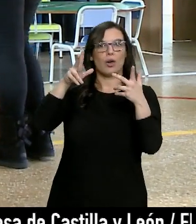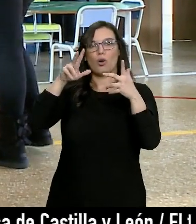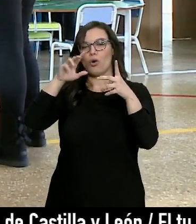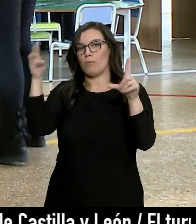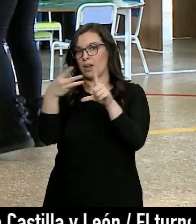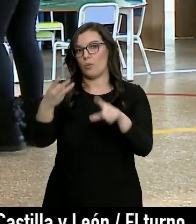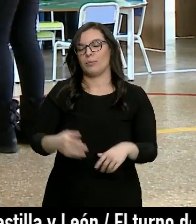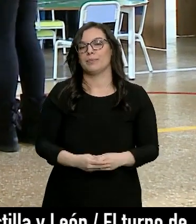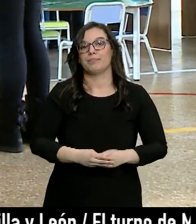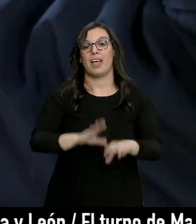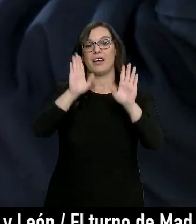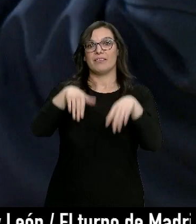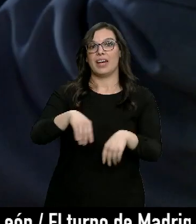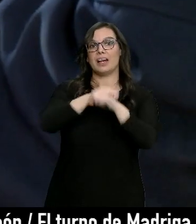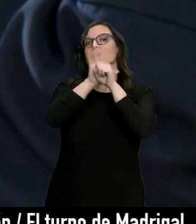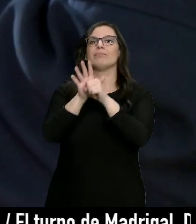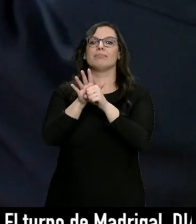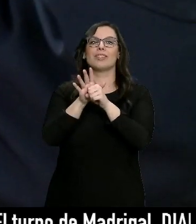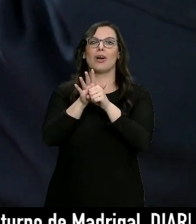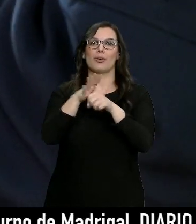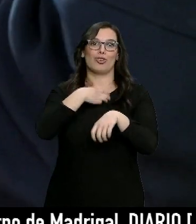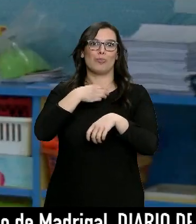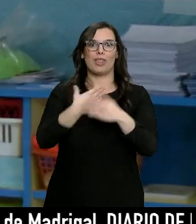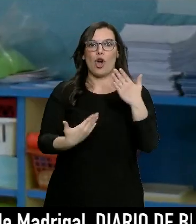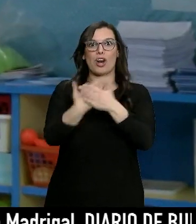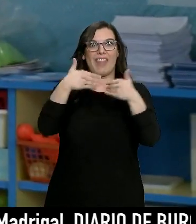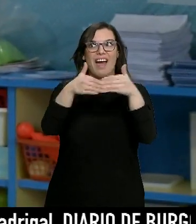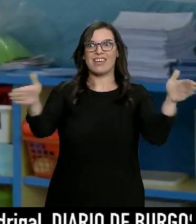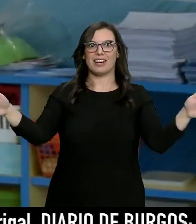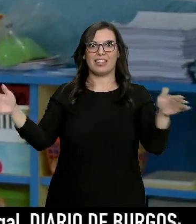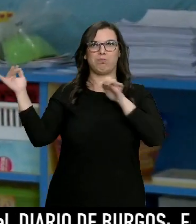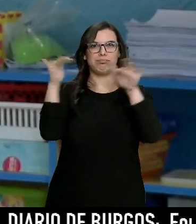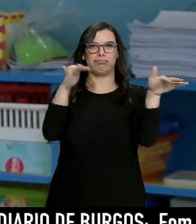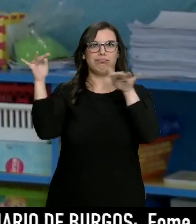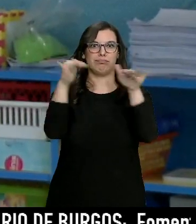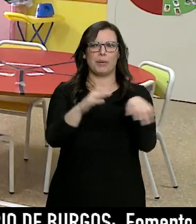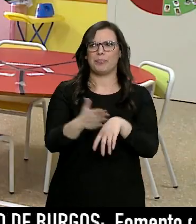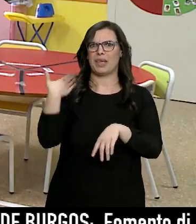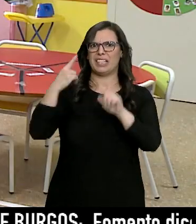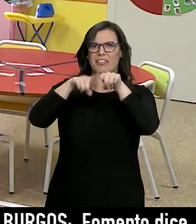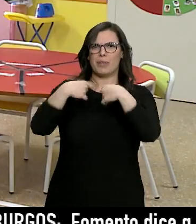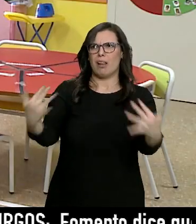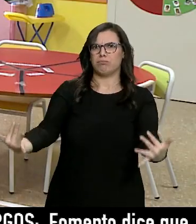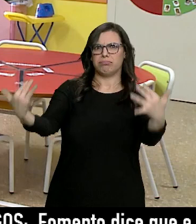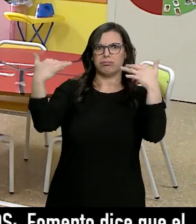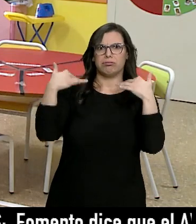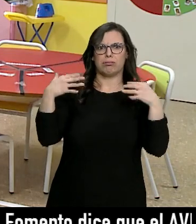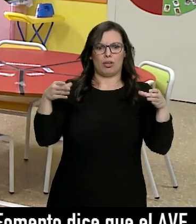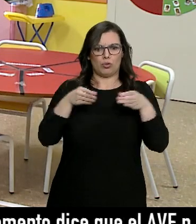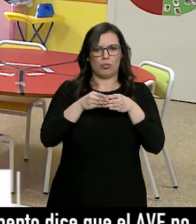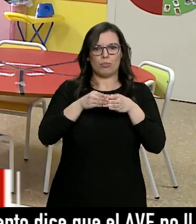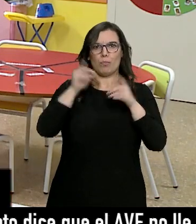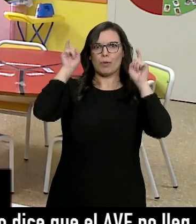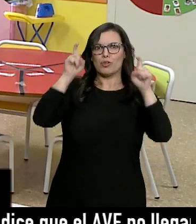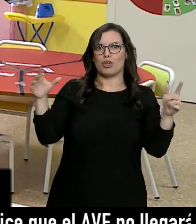El COVID ha terminado con las jornadas de puertas abiertas multitudinarias. Venían un montón de familias y estábamos todo el equipo de